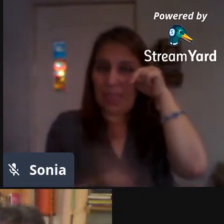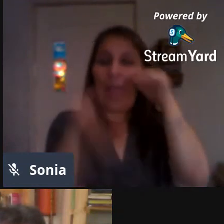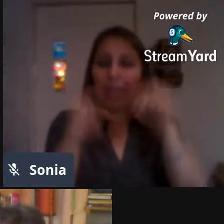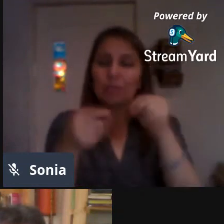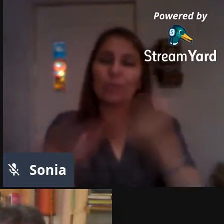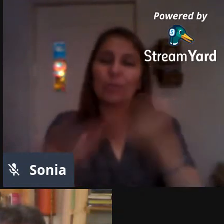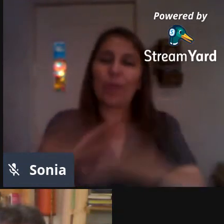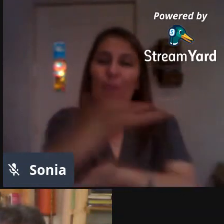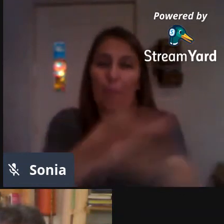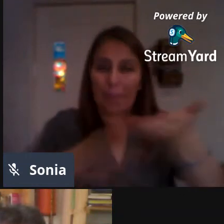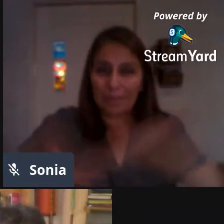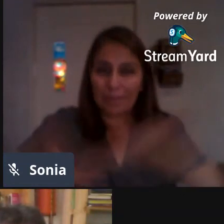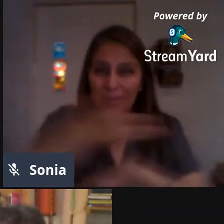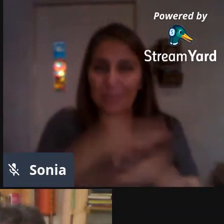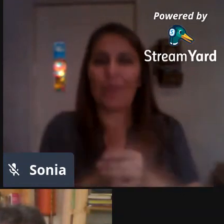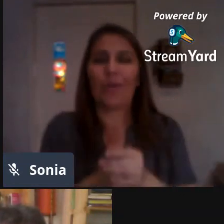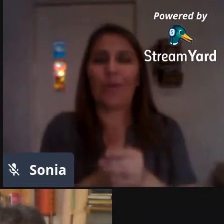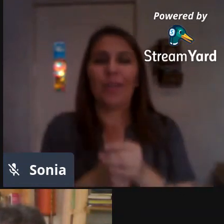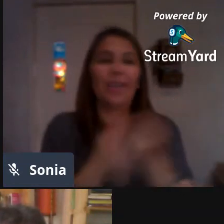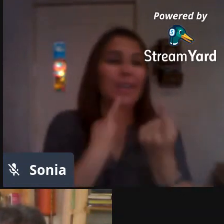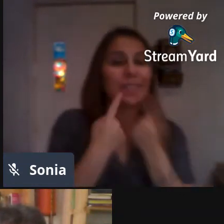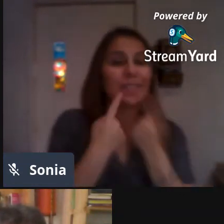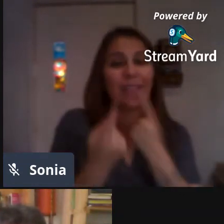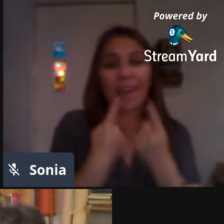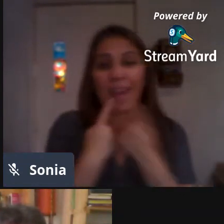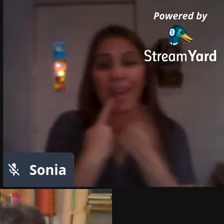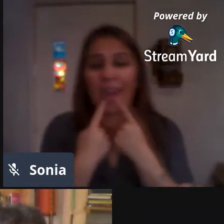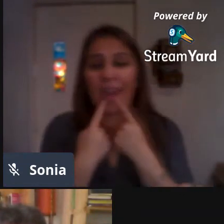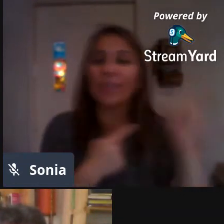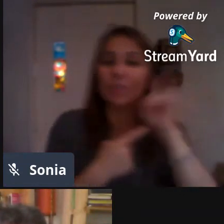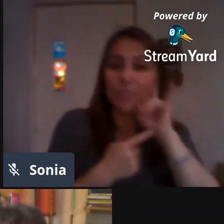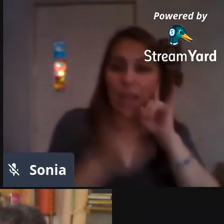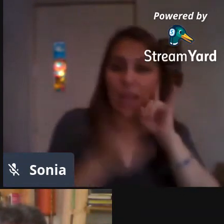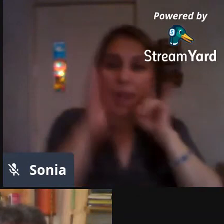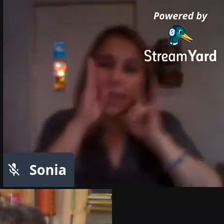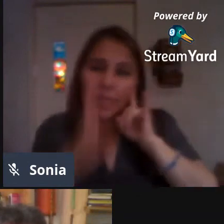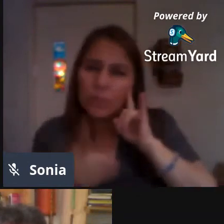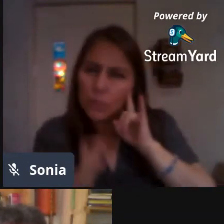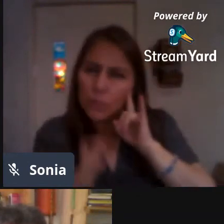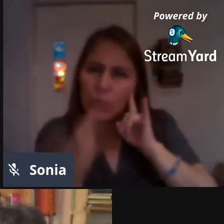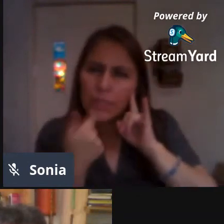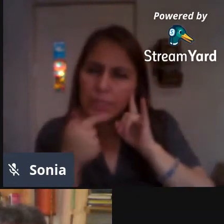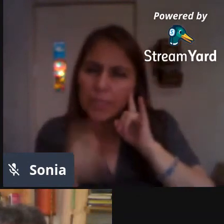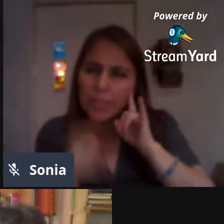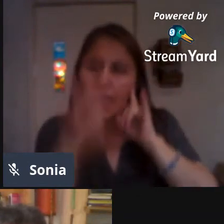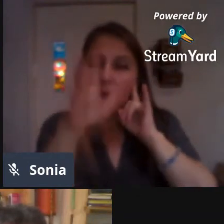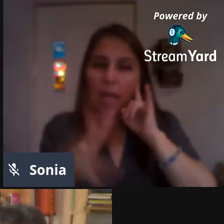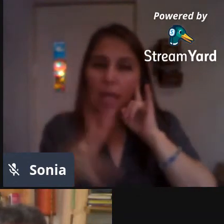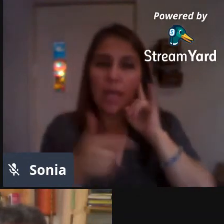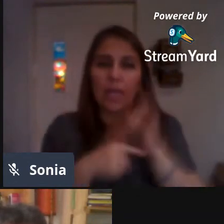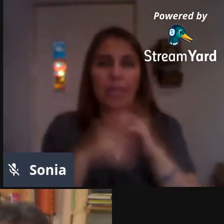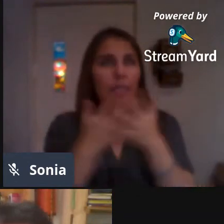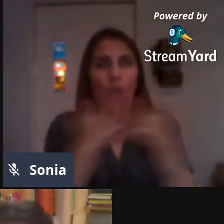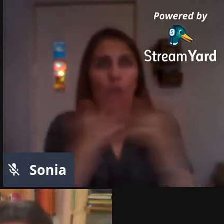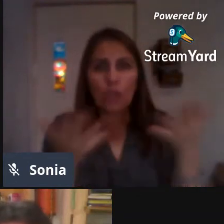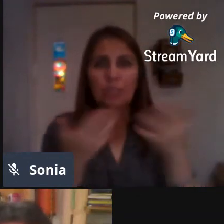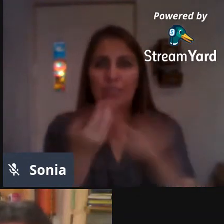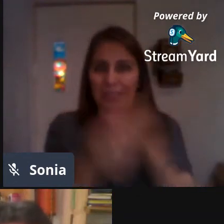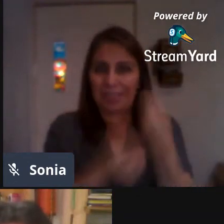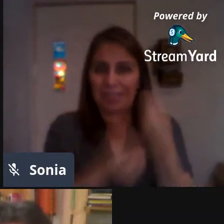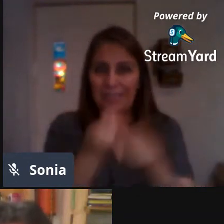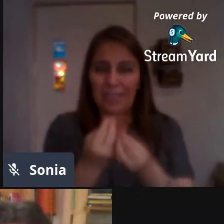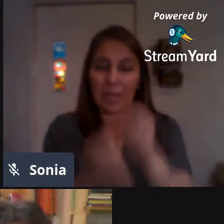una escucha atenta del otro y un sin número de réplicas que van surgiendo